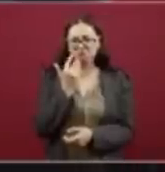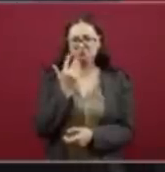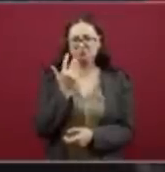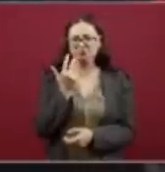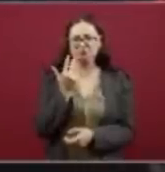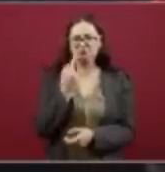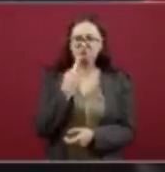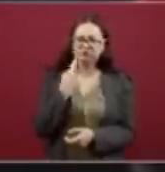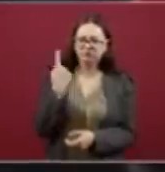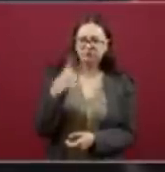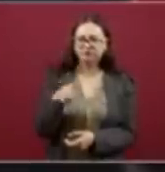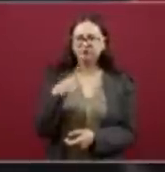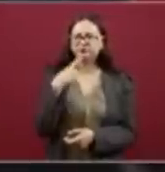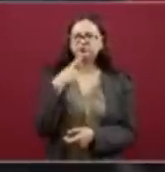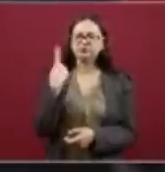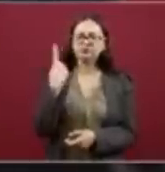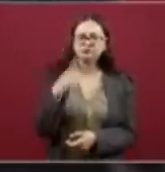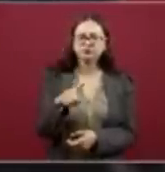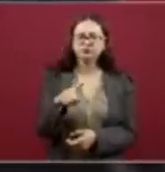denuncias,